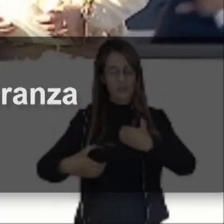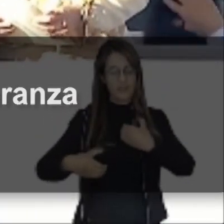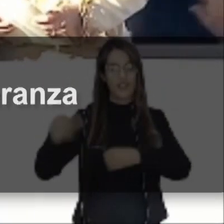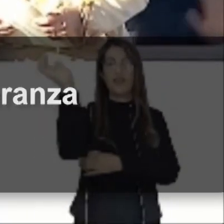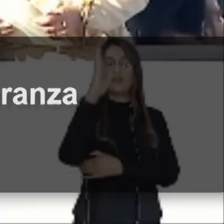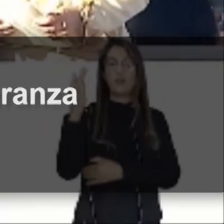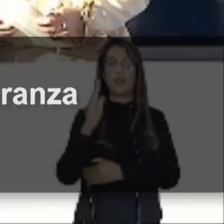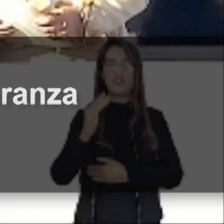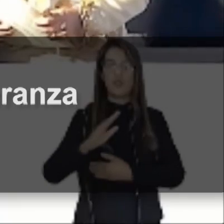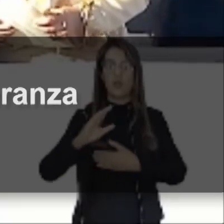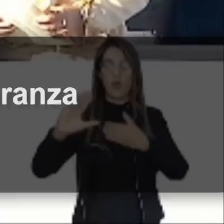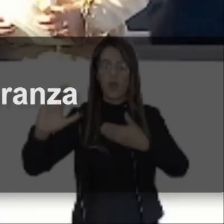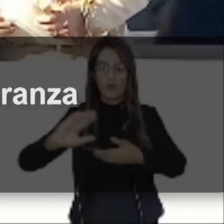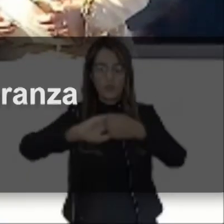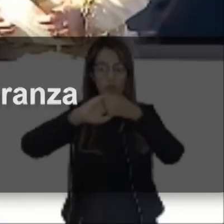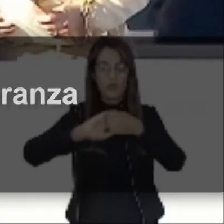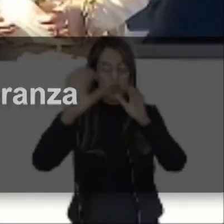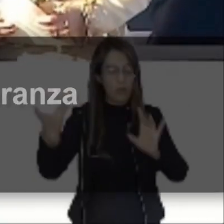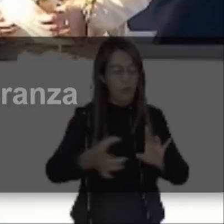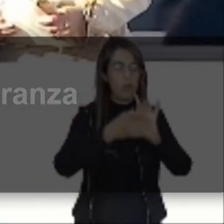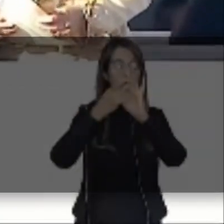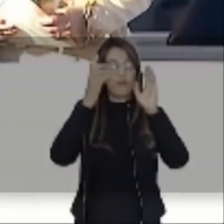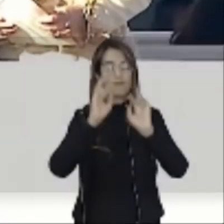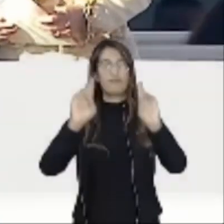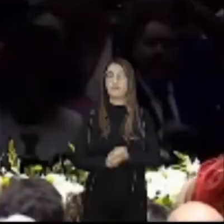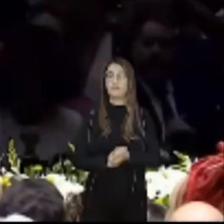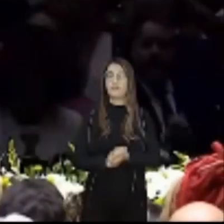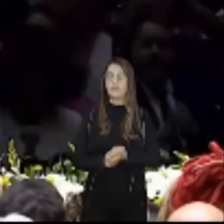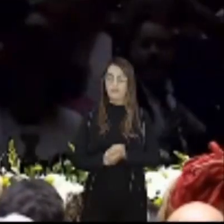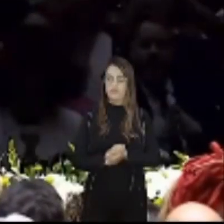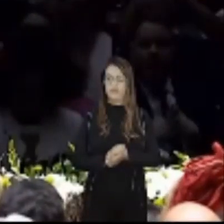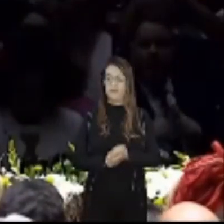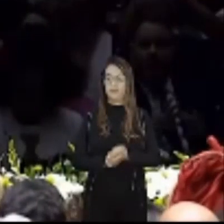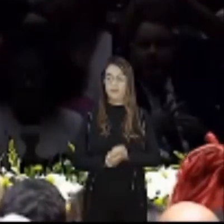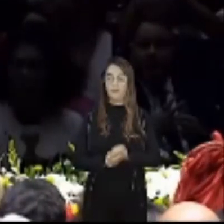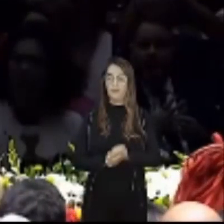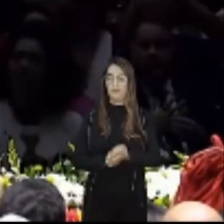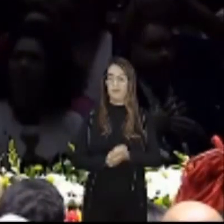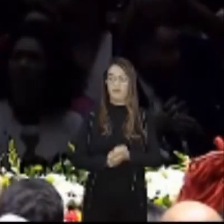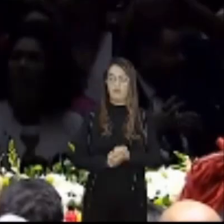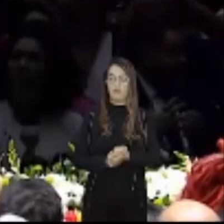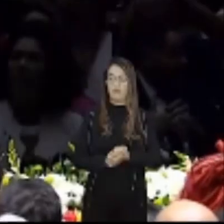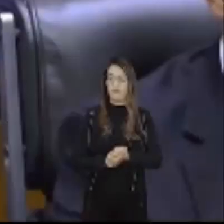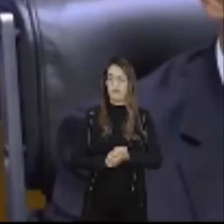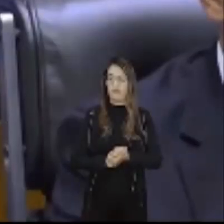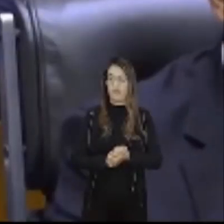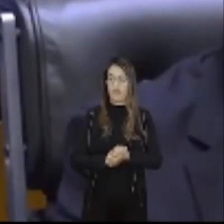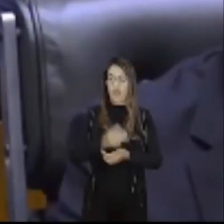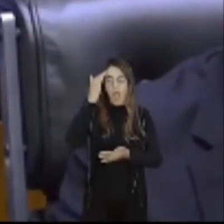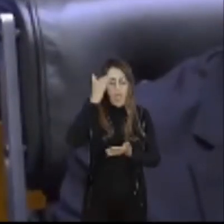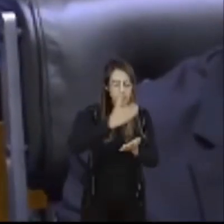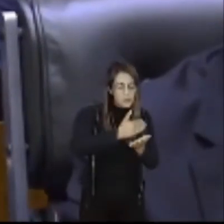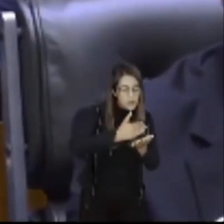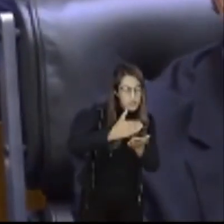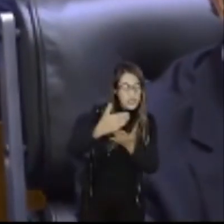esperanza. Minhas queridas amigas, y meus amigos. En este sentido, el presidente de Brasil ya ha revocado más de una decena